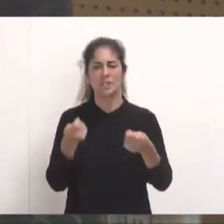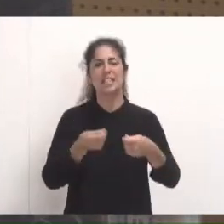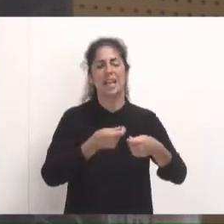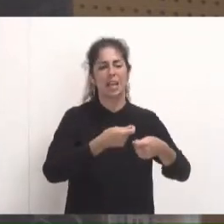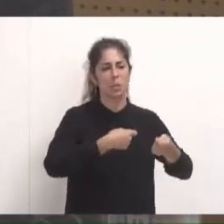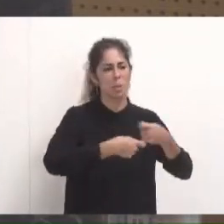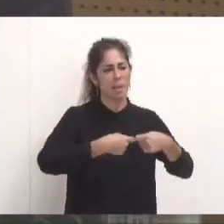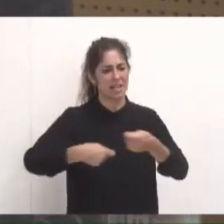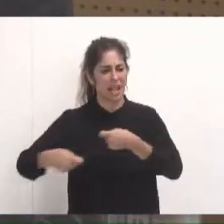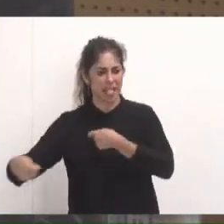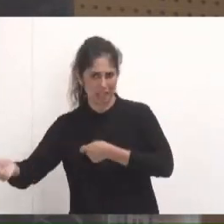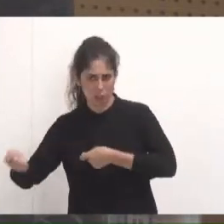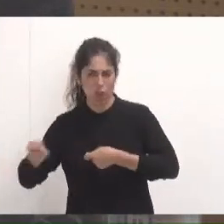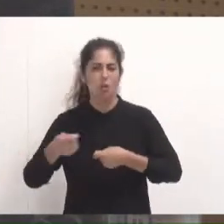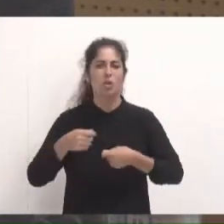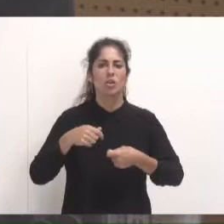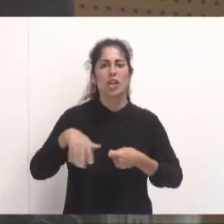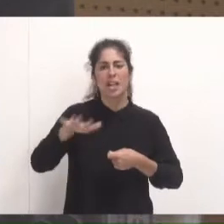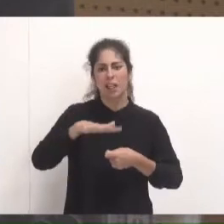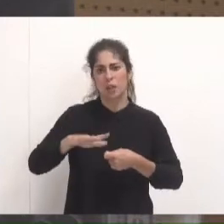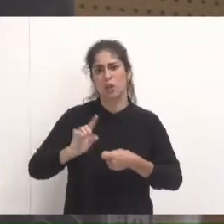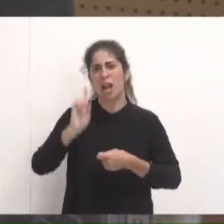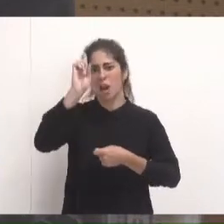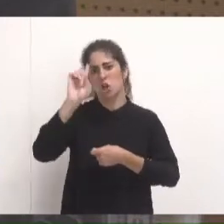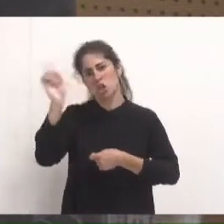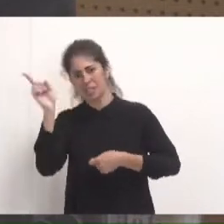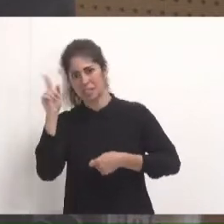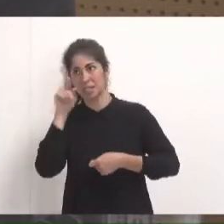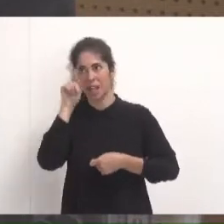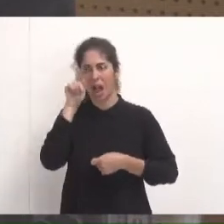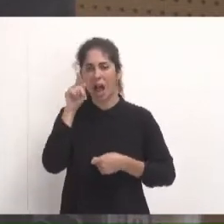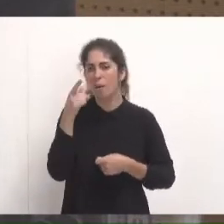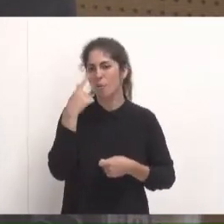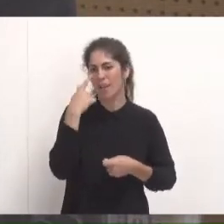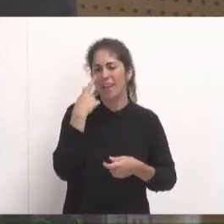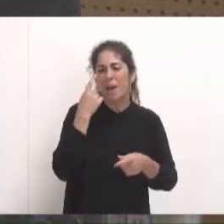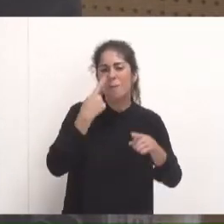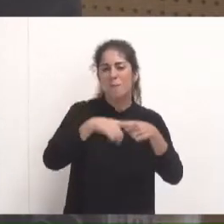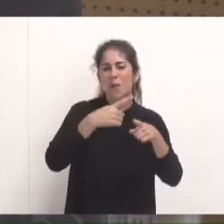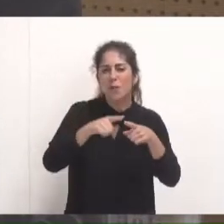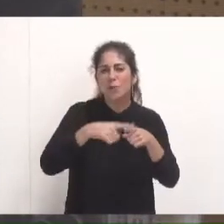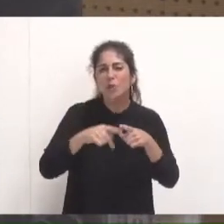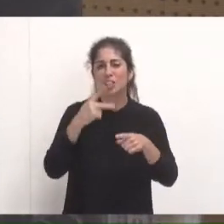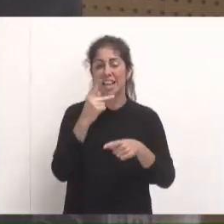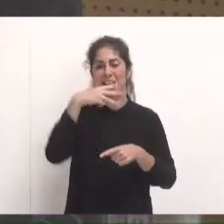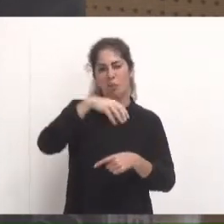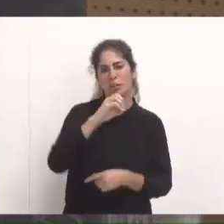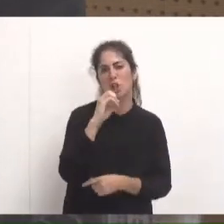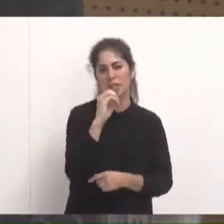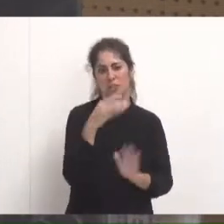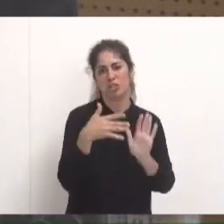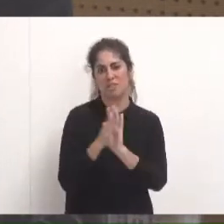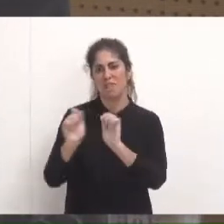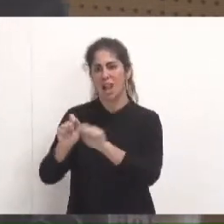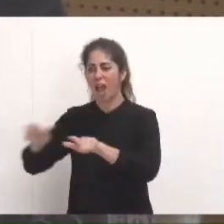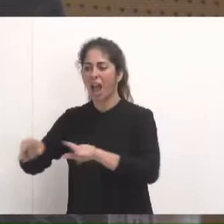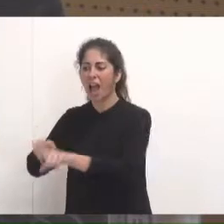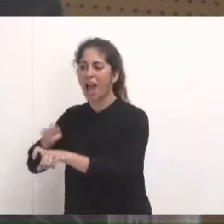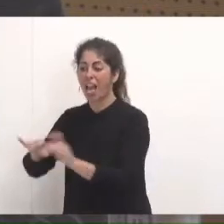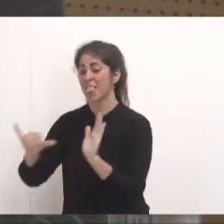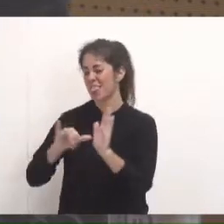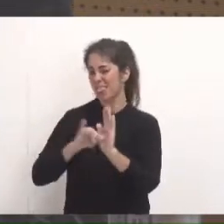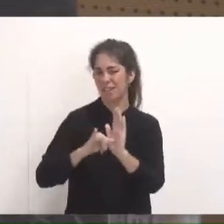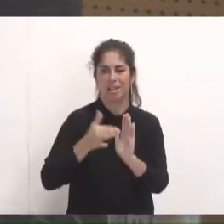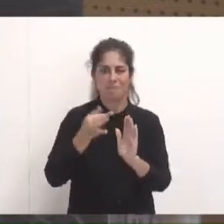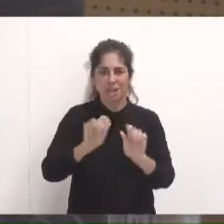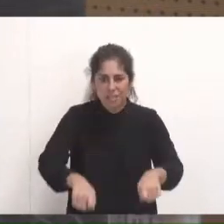Tenerife. Cada vez tienen más peso la venta de productos frescos, de kilómetro cero y especialmente ecológicos en nuestros mercados y mercadillos,